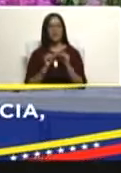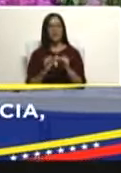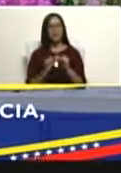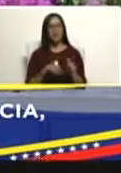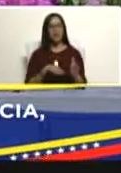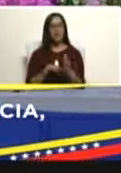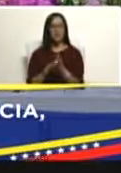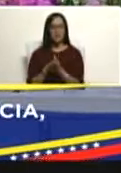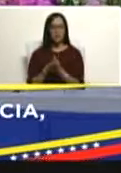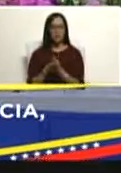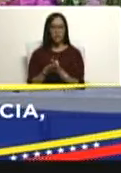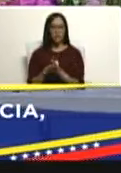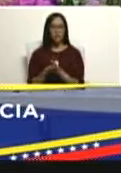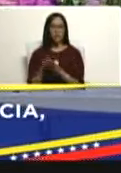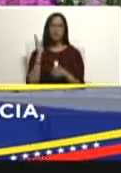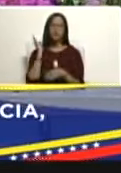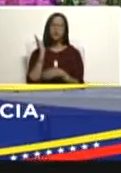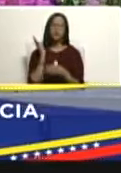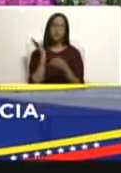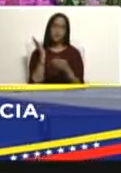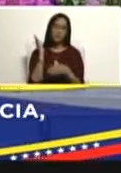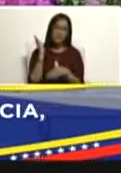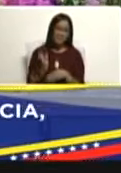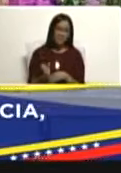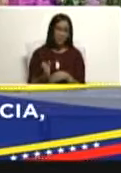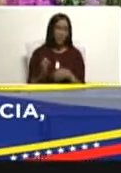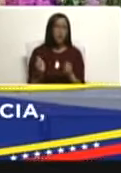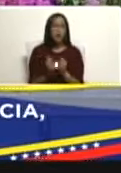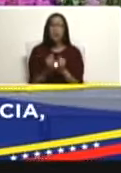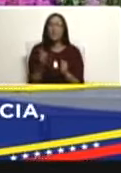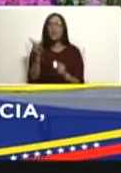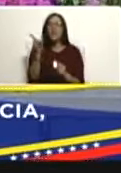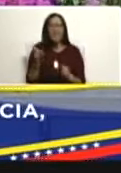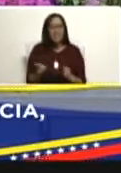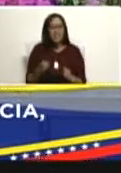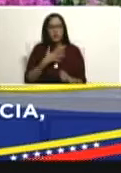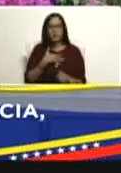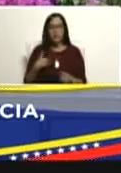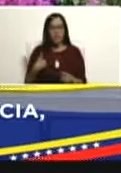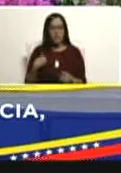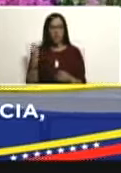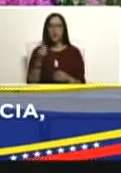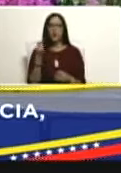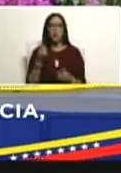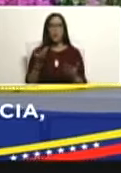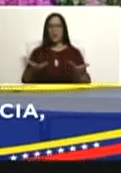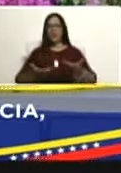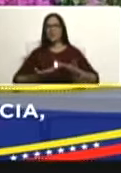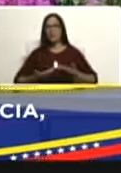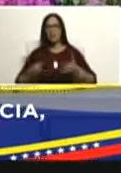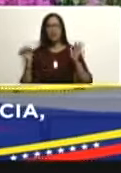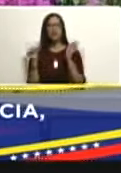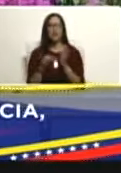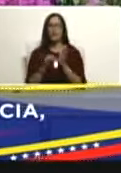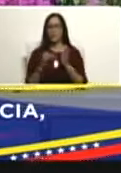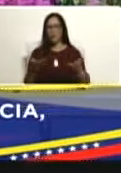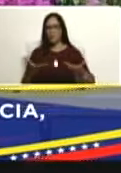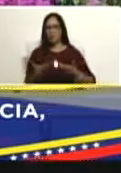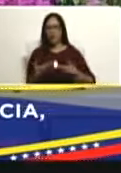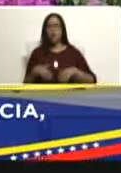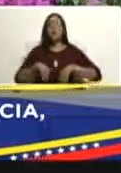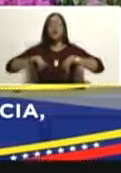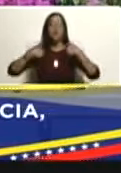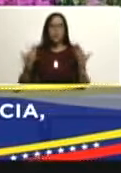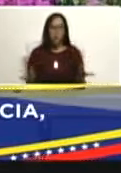avanzando con sanciones o como ellos quieran, como la pongan, donde la pongan. Cuando la